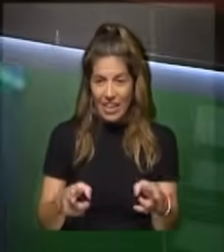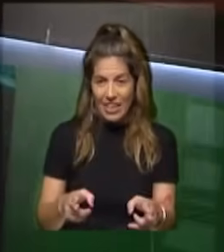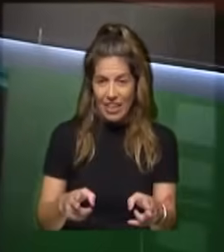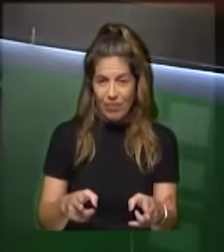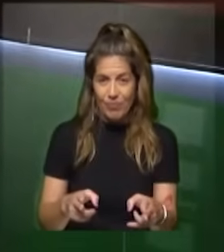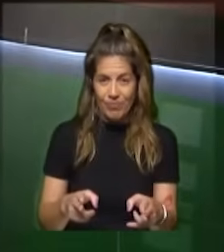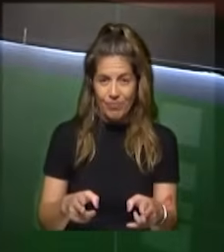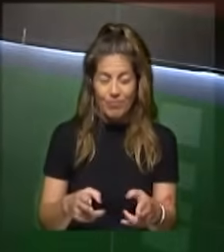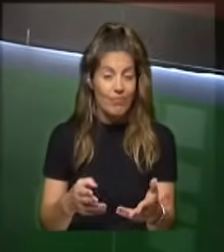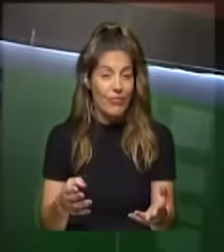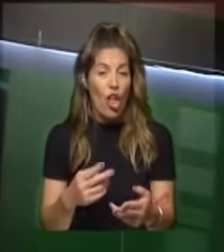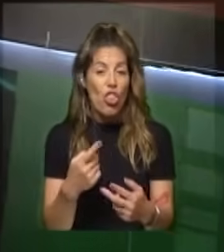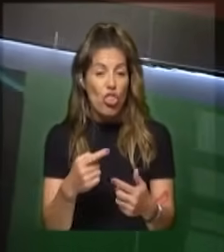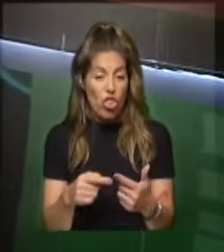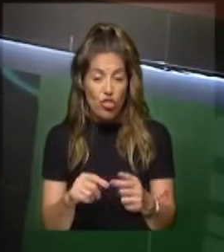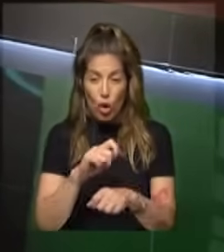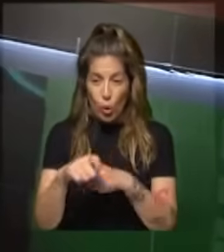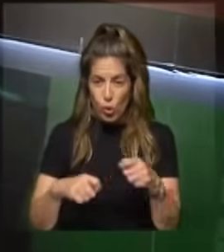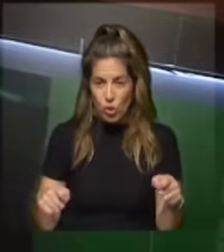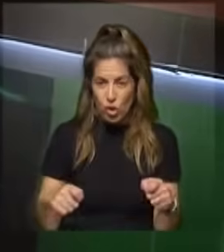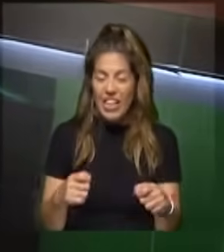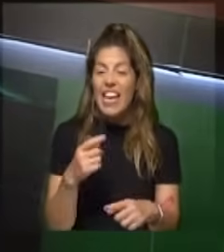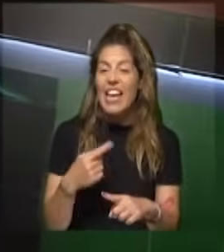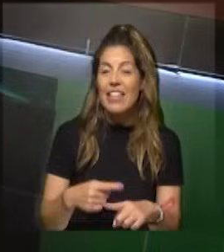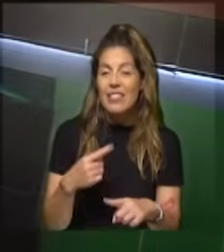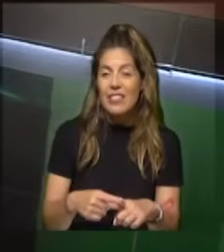Mira, dos conclusiones. Existe,